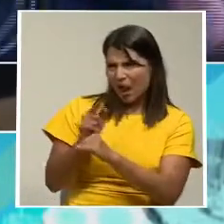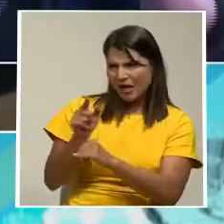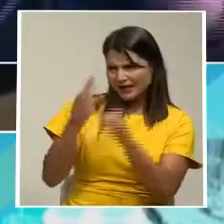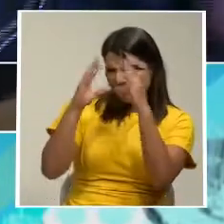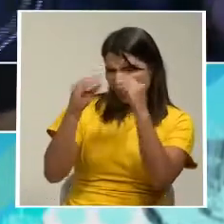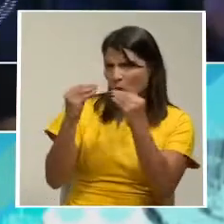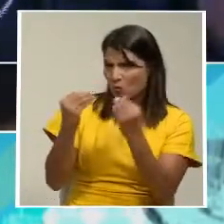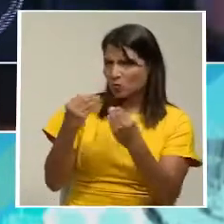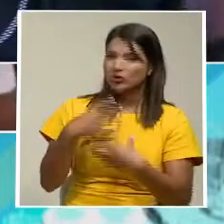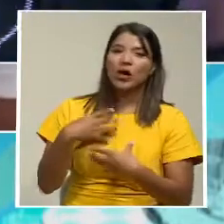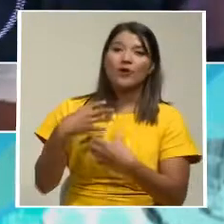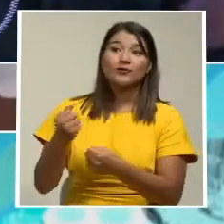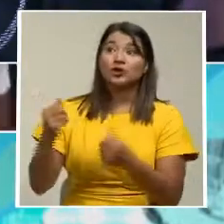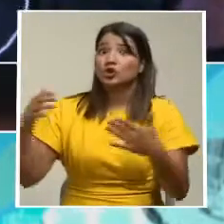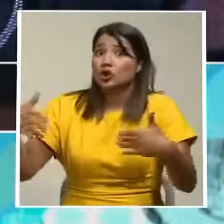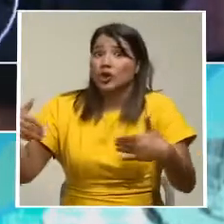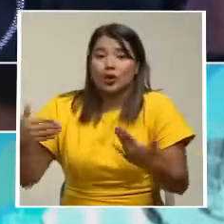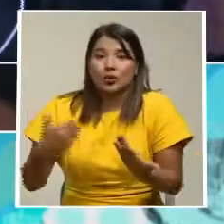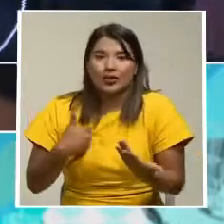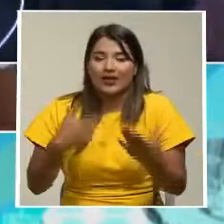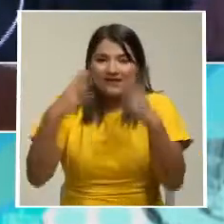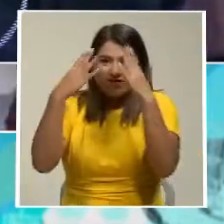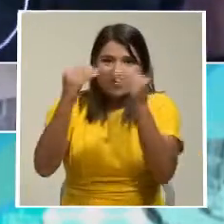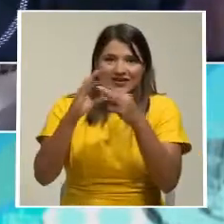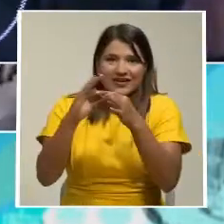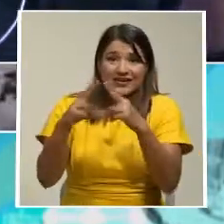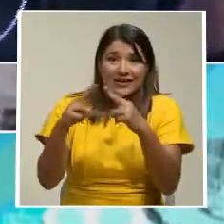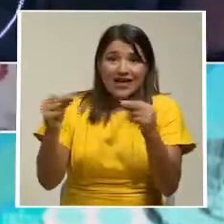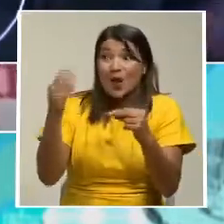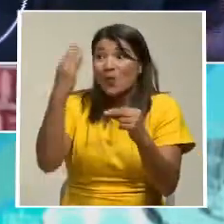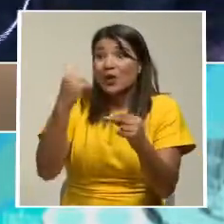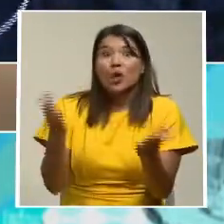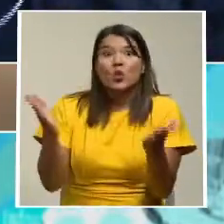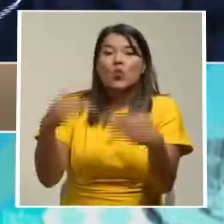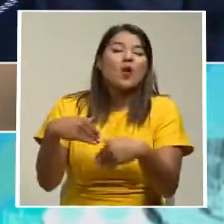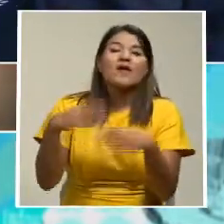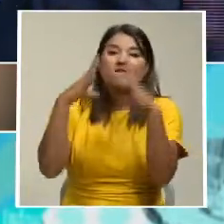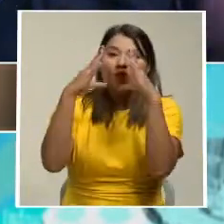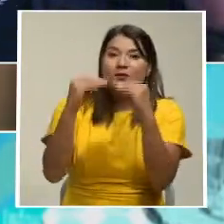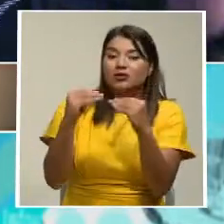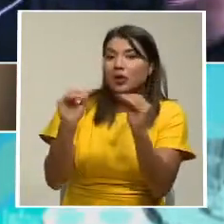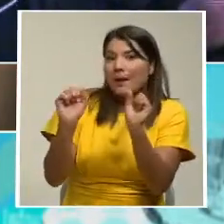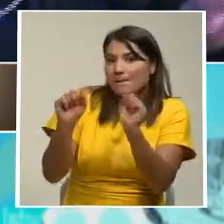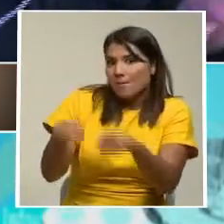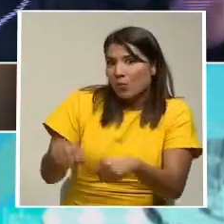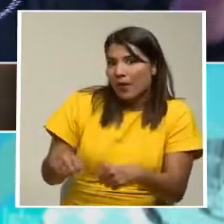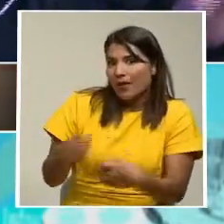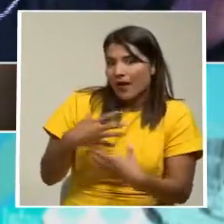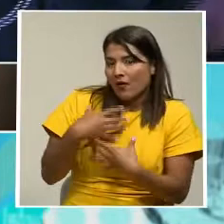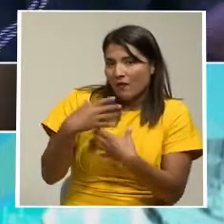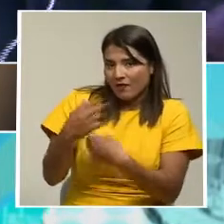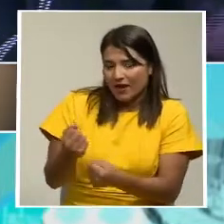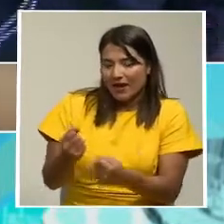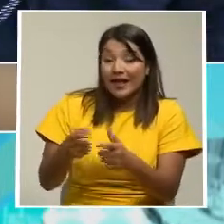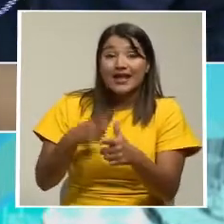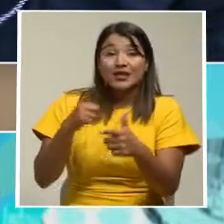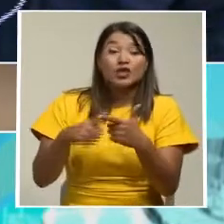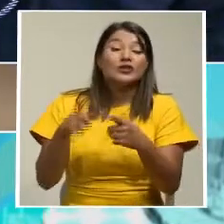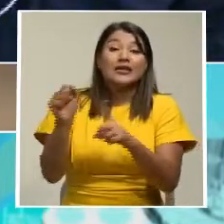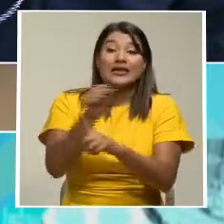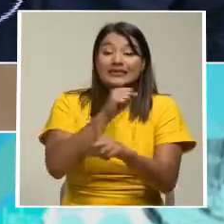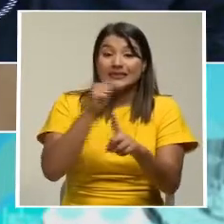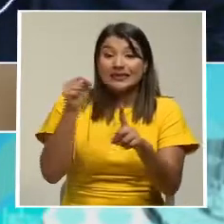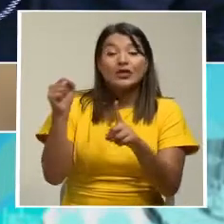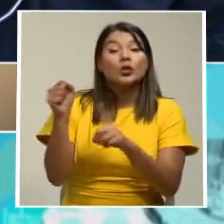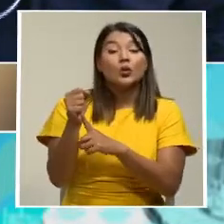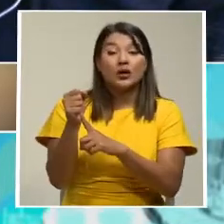actualizado la parte de Nicaragua porque en realidad no hay datos de los que uno se pueda fiar. La situación llegó a tal extremo